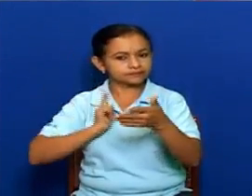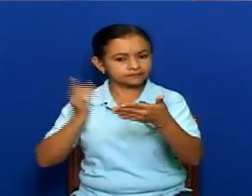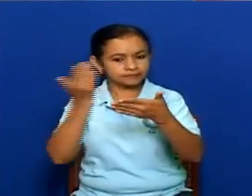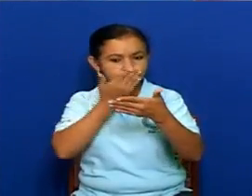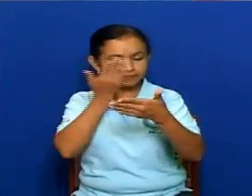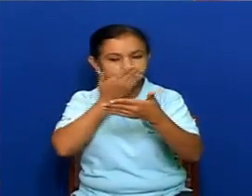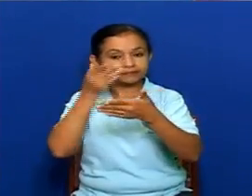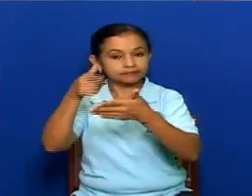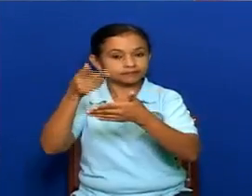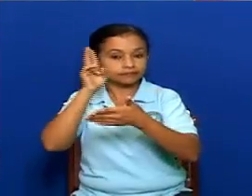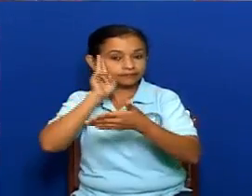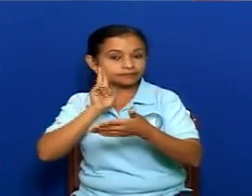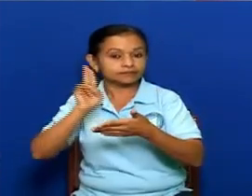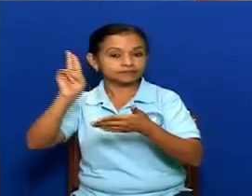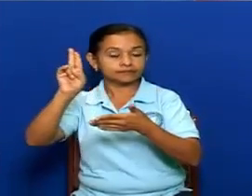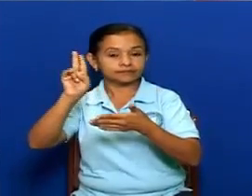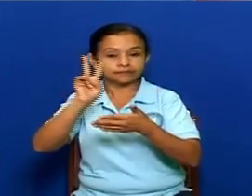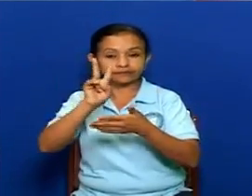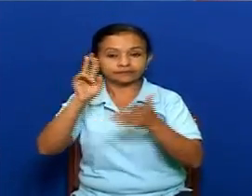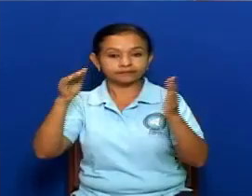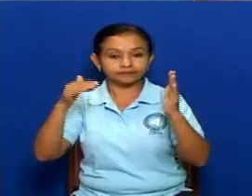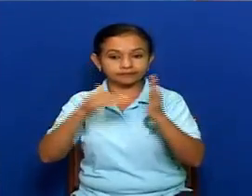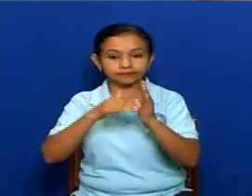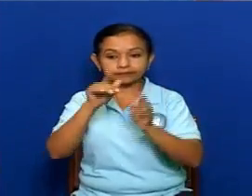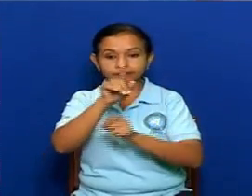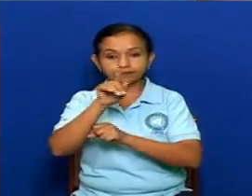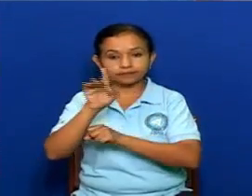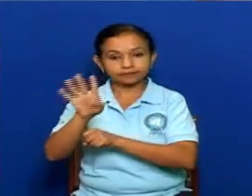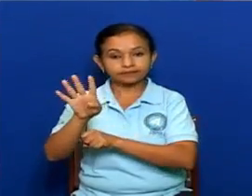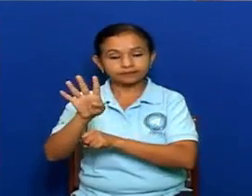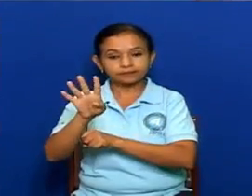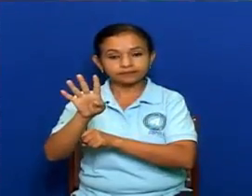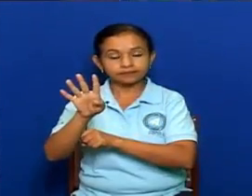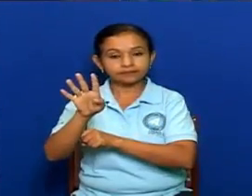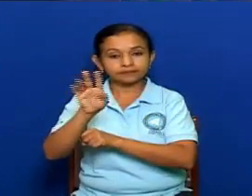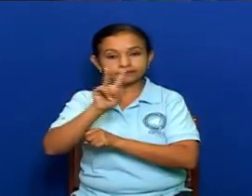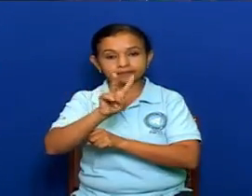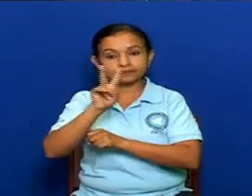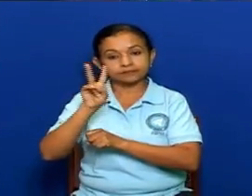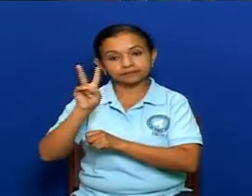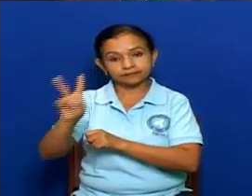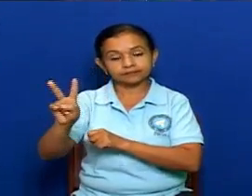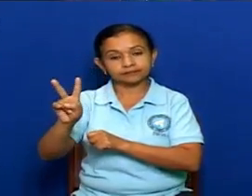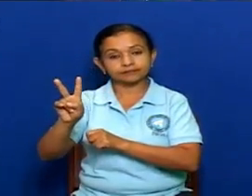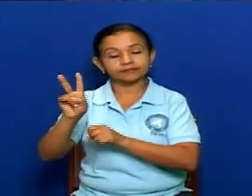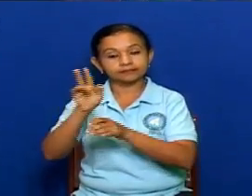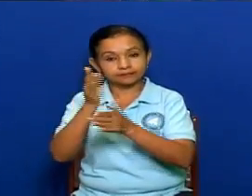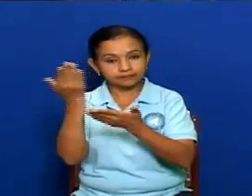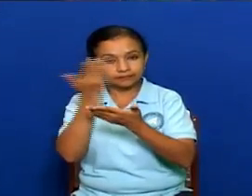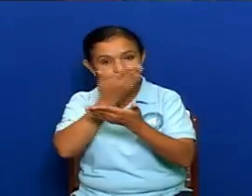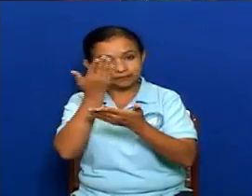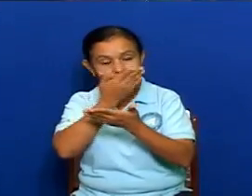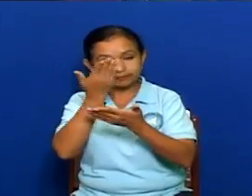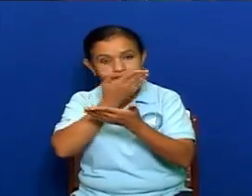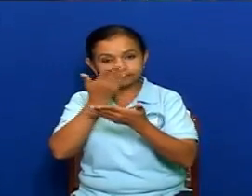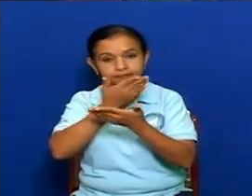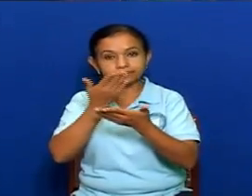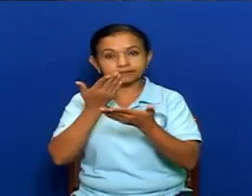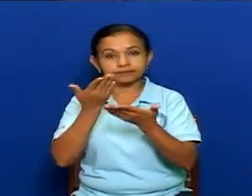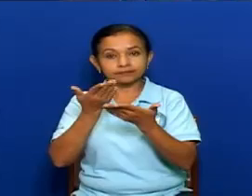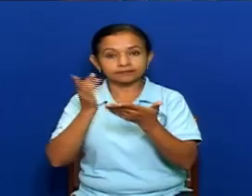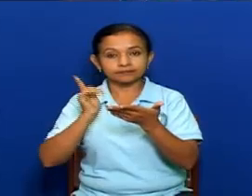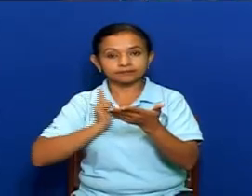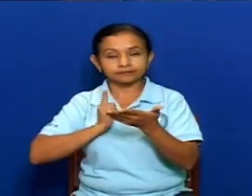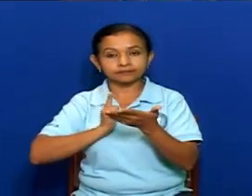a la carrera. En el 2014 ingresamos 22 colaboradores también a la carrera, que salieron de